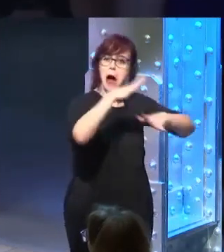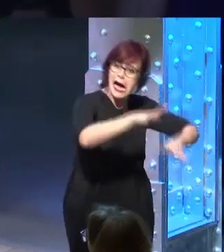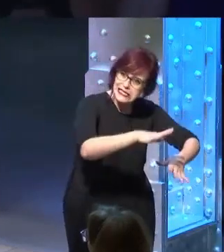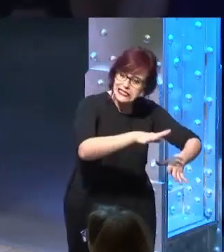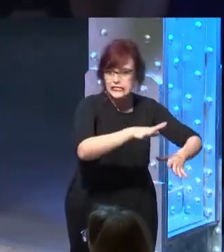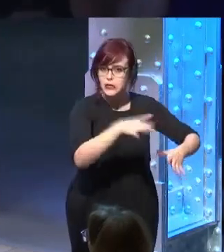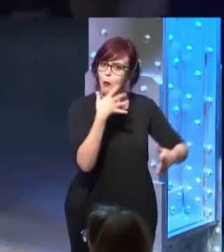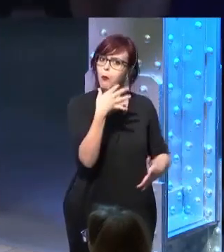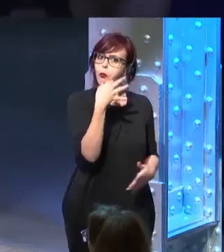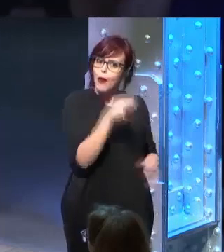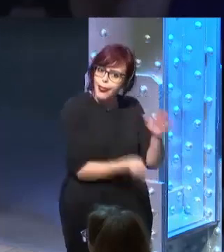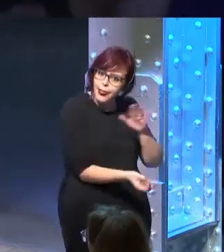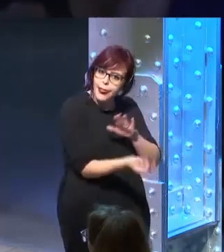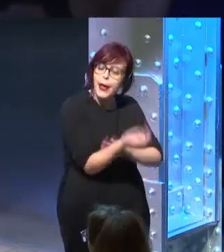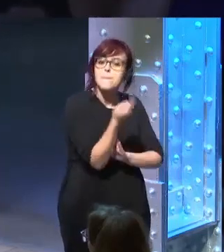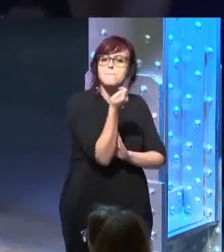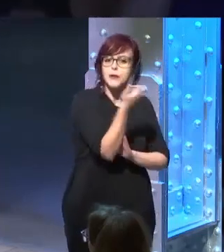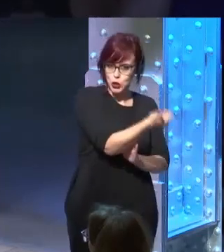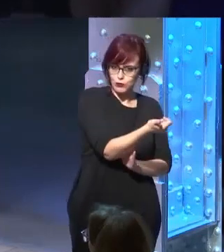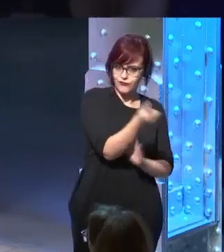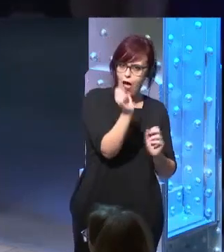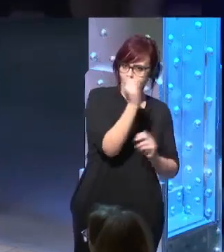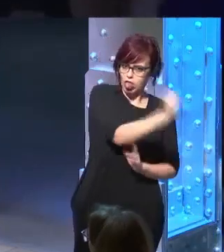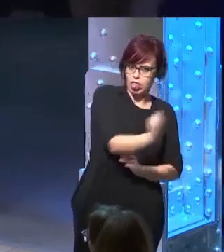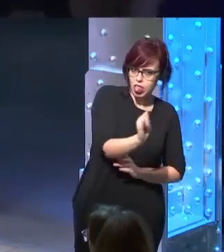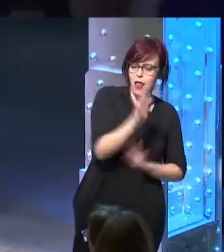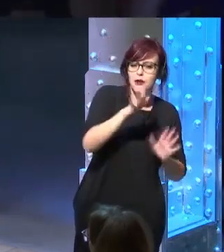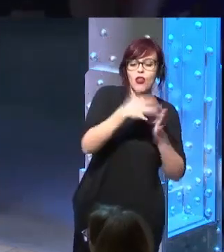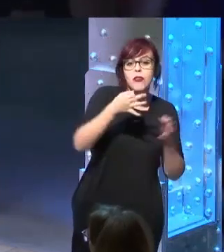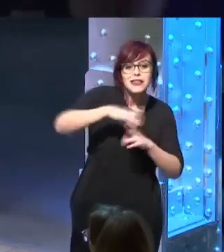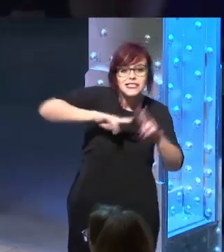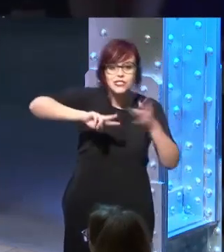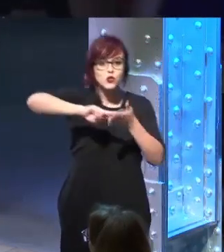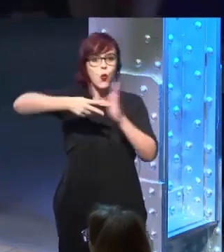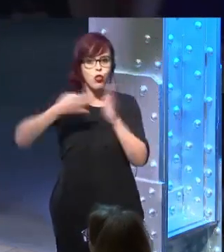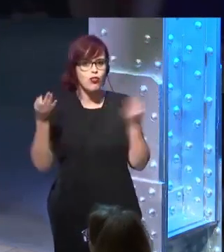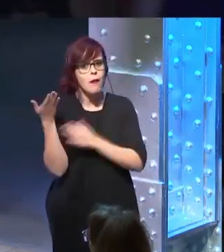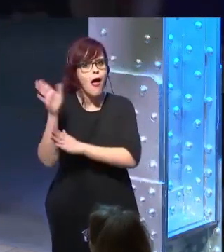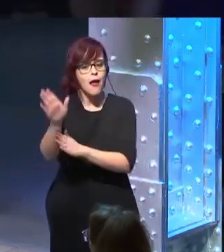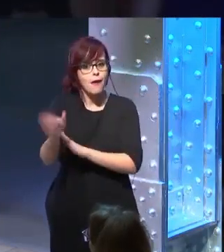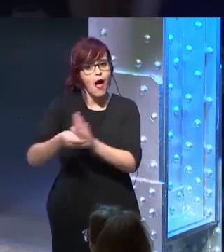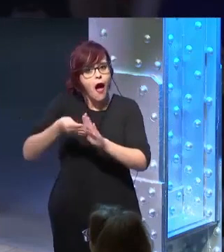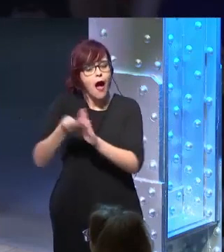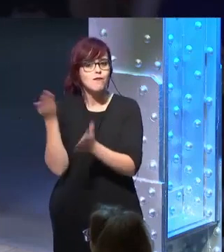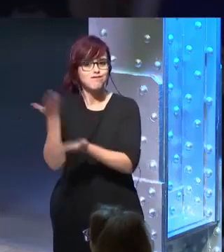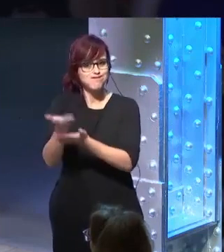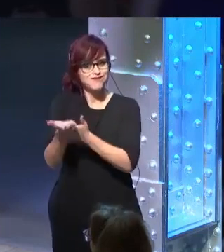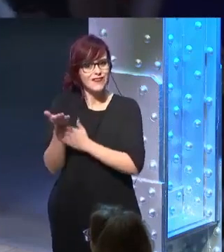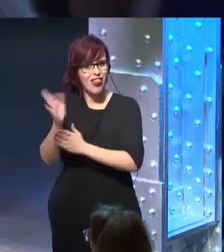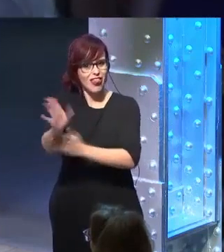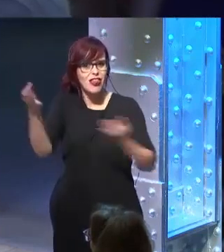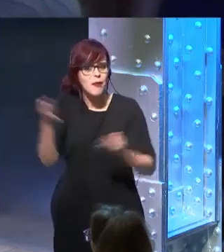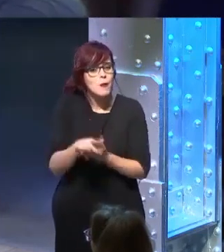si queremos comprender lo que está sucediendo y hacer algo al respecto, que es igualmente importante, el hecho de que las